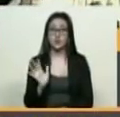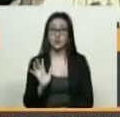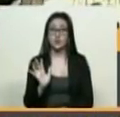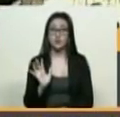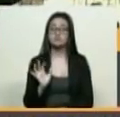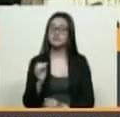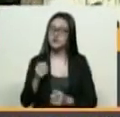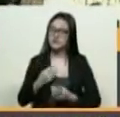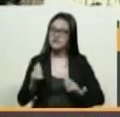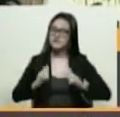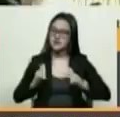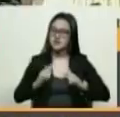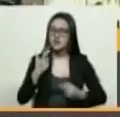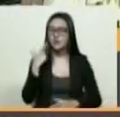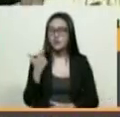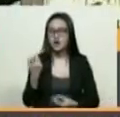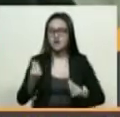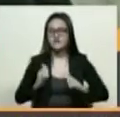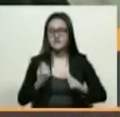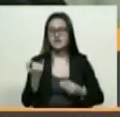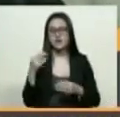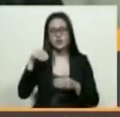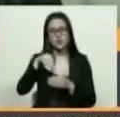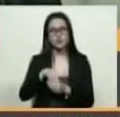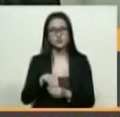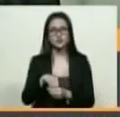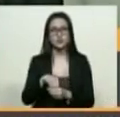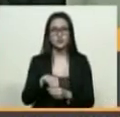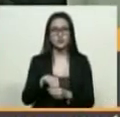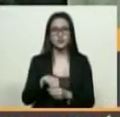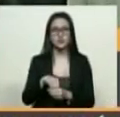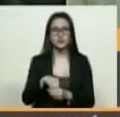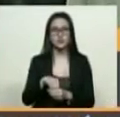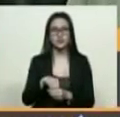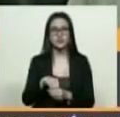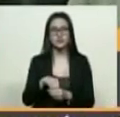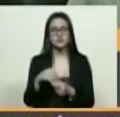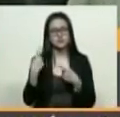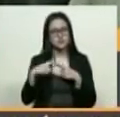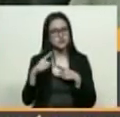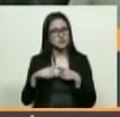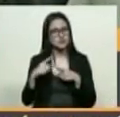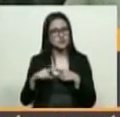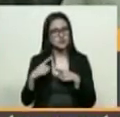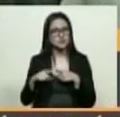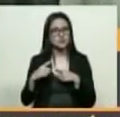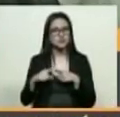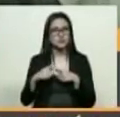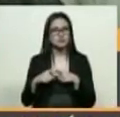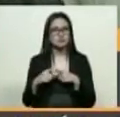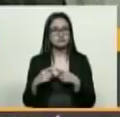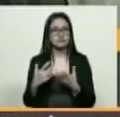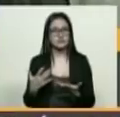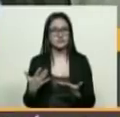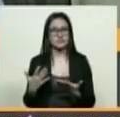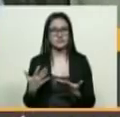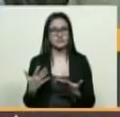Celebramos la vida, buscamos la inclusión, buscamos la diversidad, nos oponemos